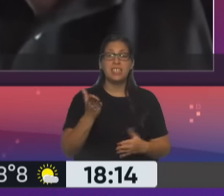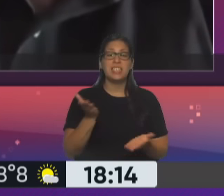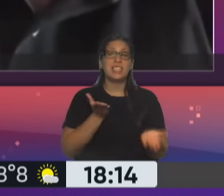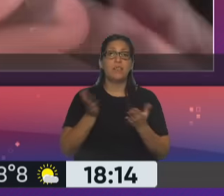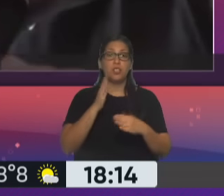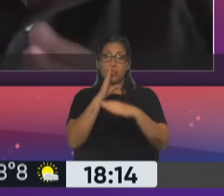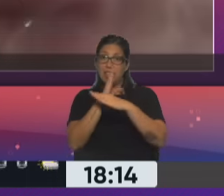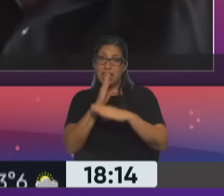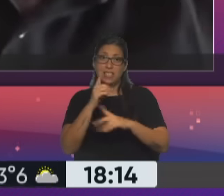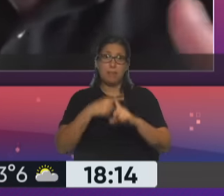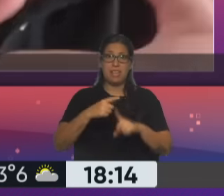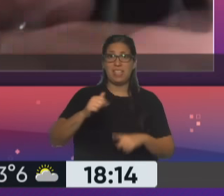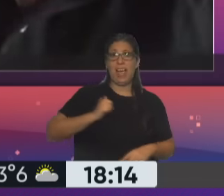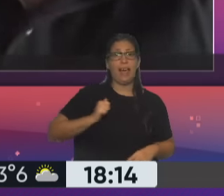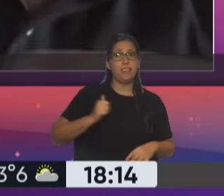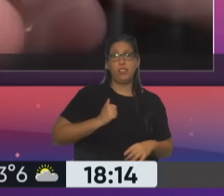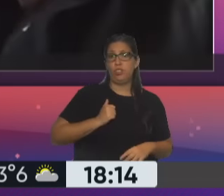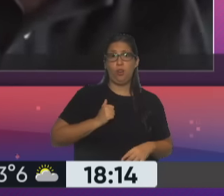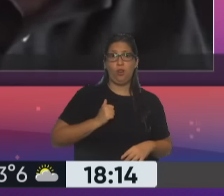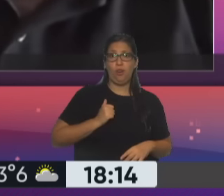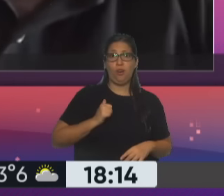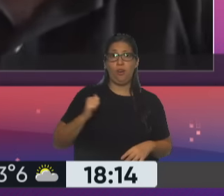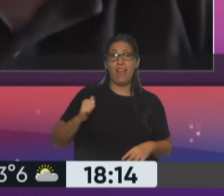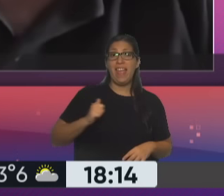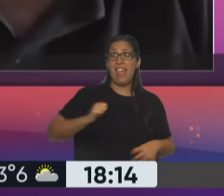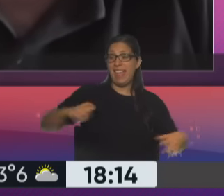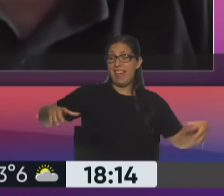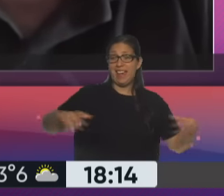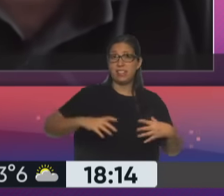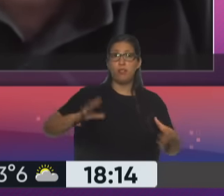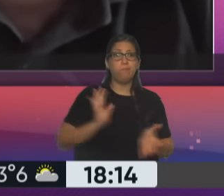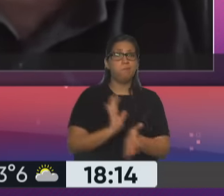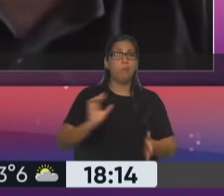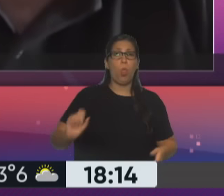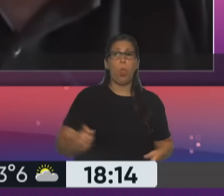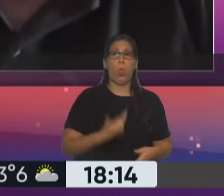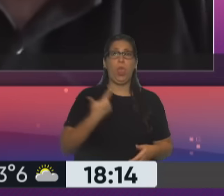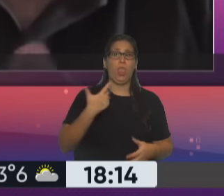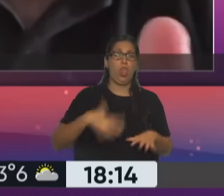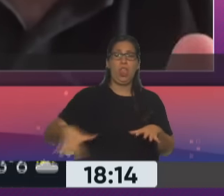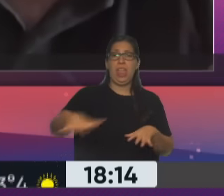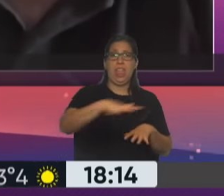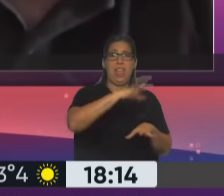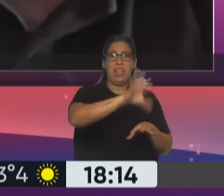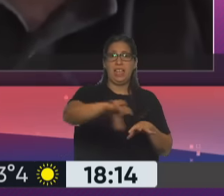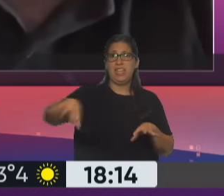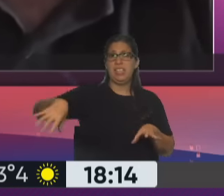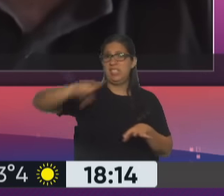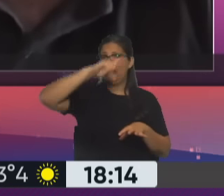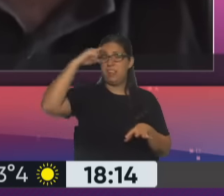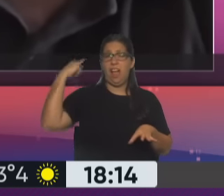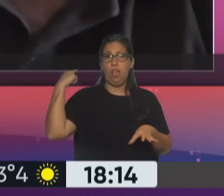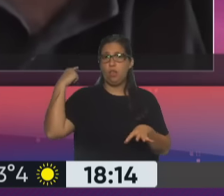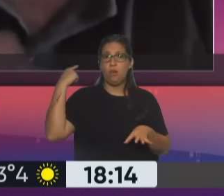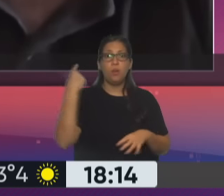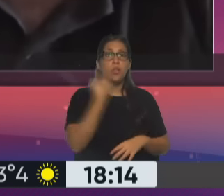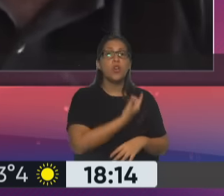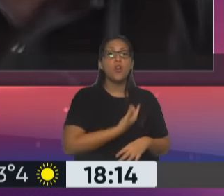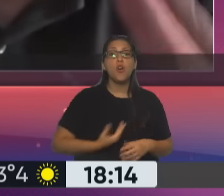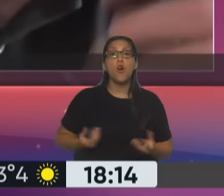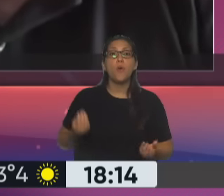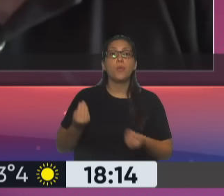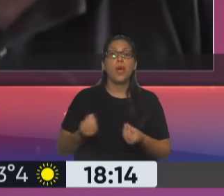través del ejército, que es el dueño prácticamente muchos de los establecimientos estatales en Cuba. Y puede ser que haya miembros del gobierno, del